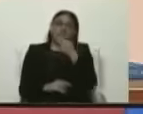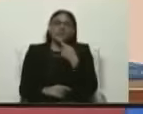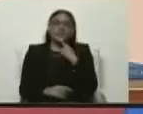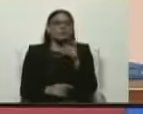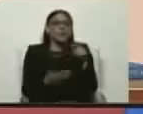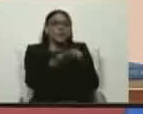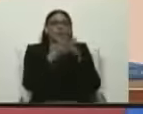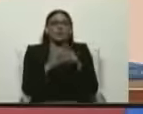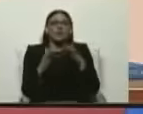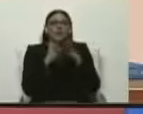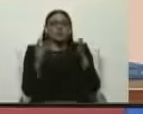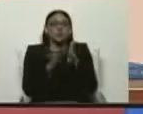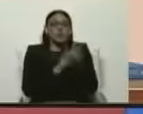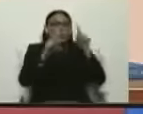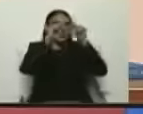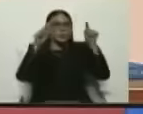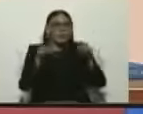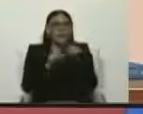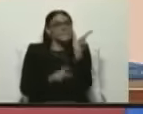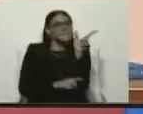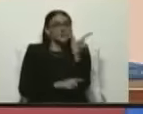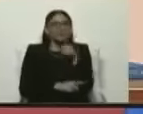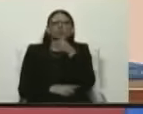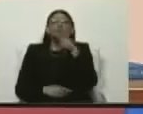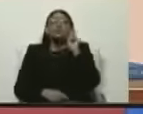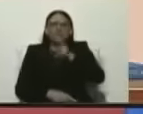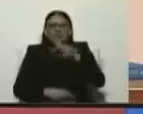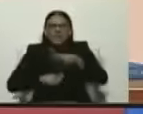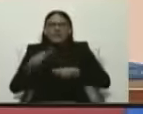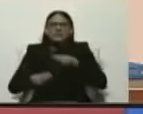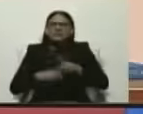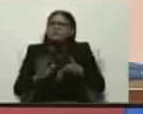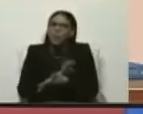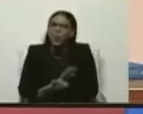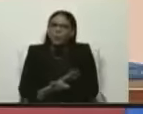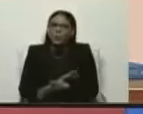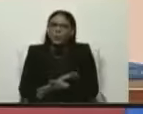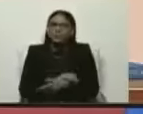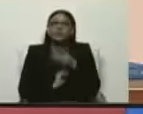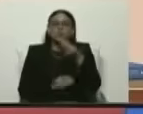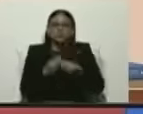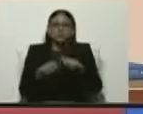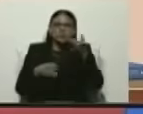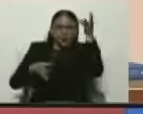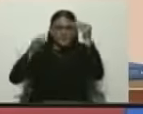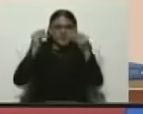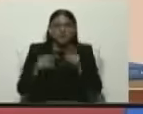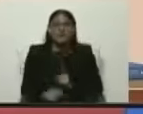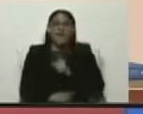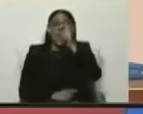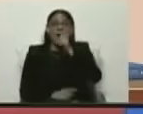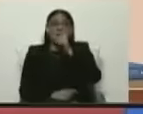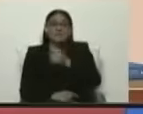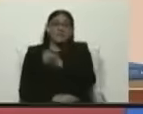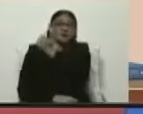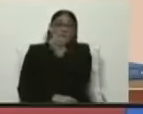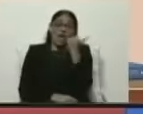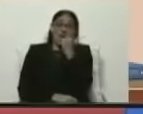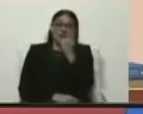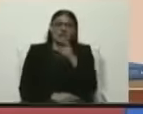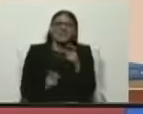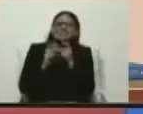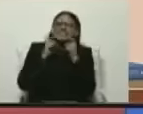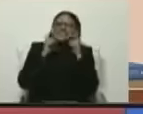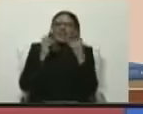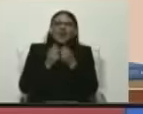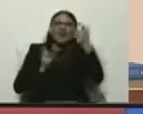del PSUV. ¿Qué debe hacer usted, compañero o compañera? Apunte, arriba y a la izquierda, en la sonrisa de